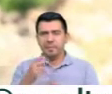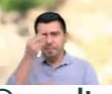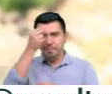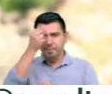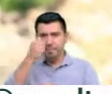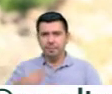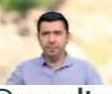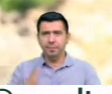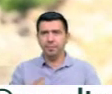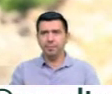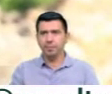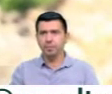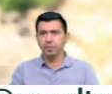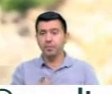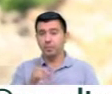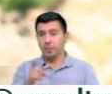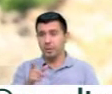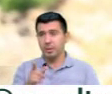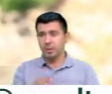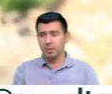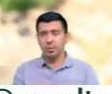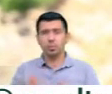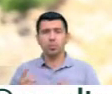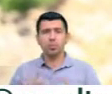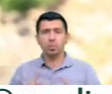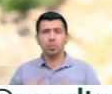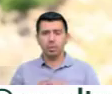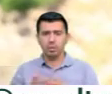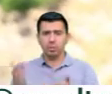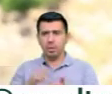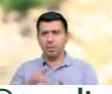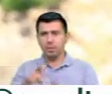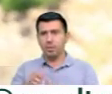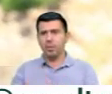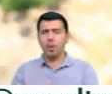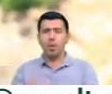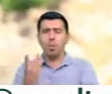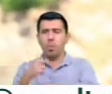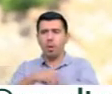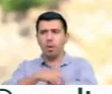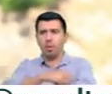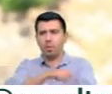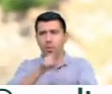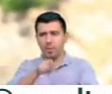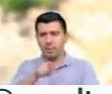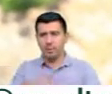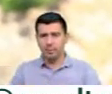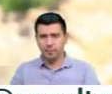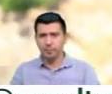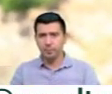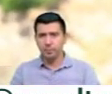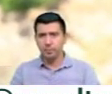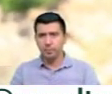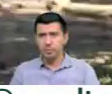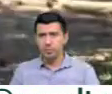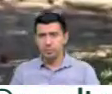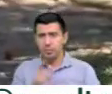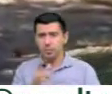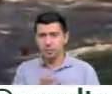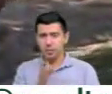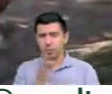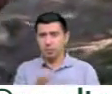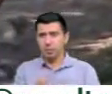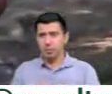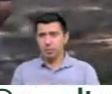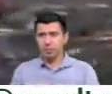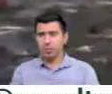ingreso para que los turistas accedan a este histórico sitio natural que tenemos en nuestro municipio.